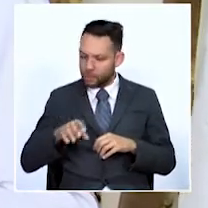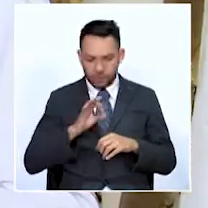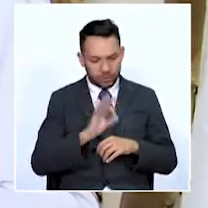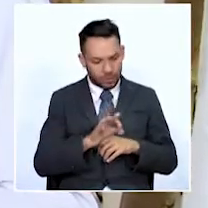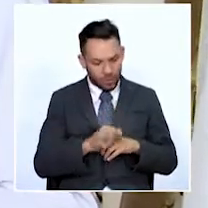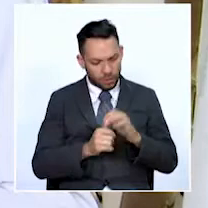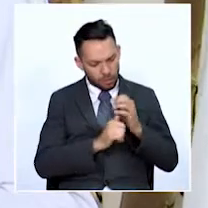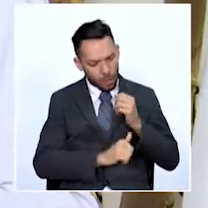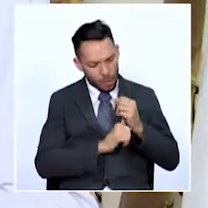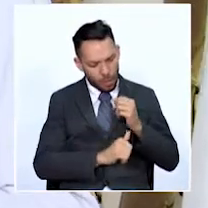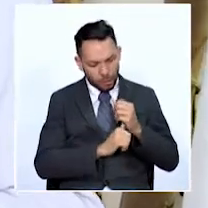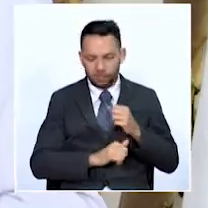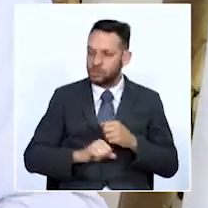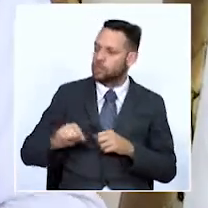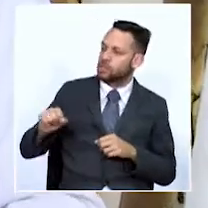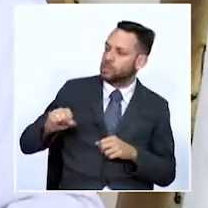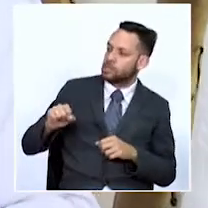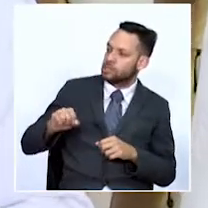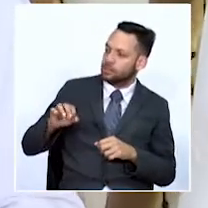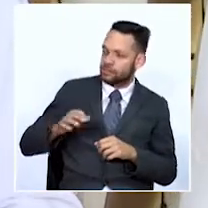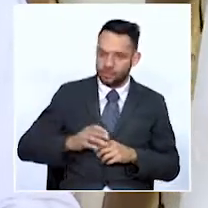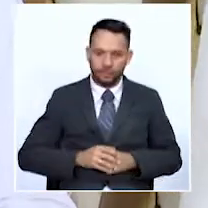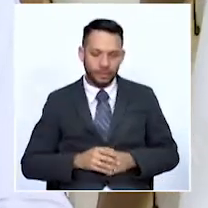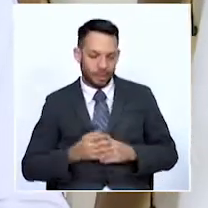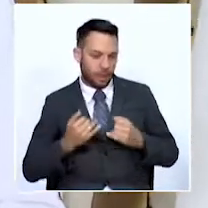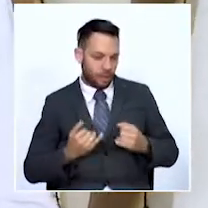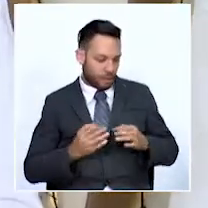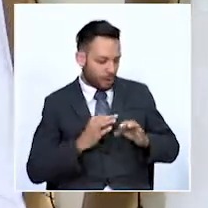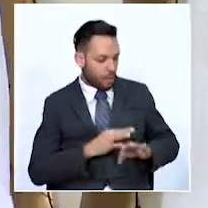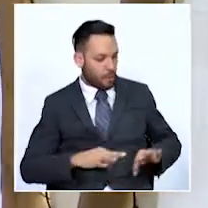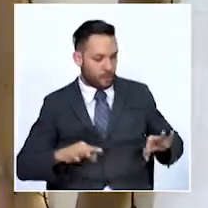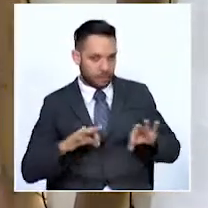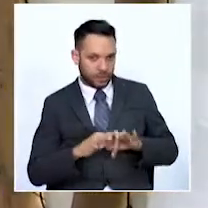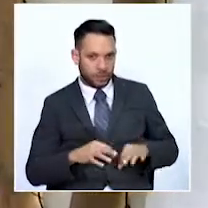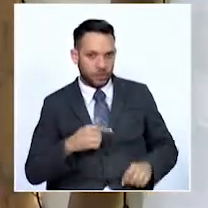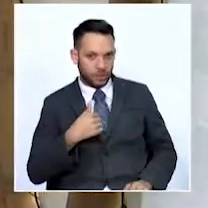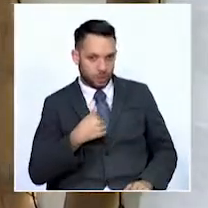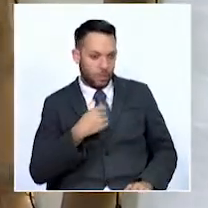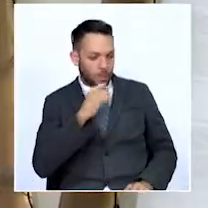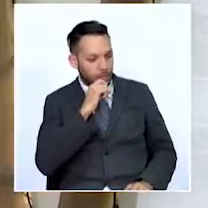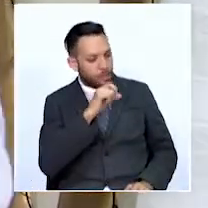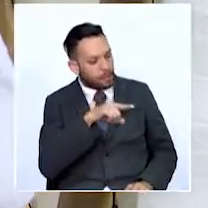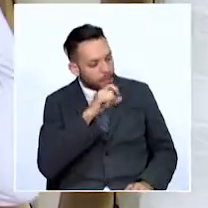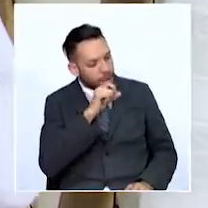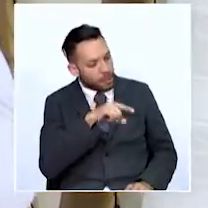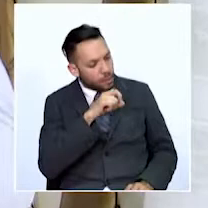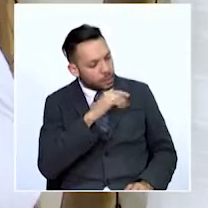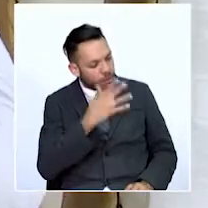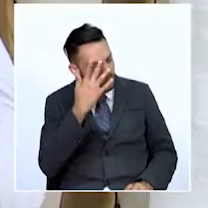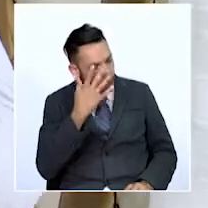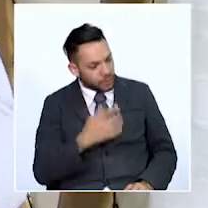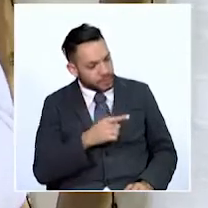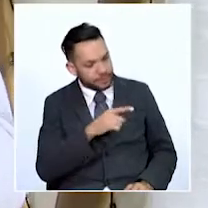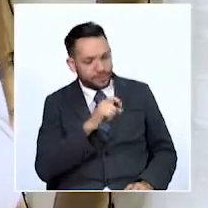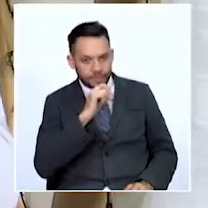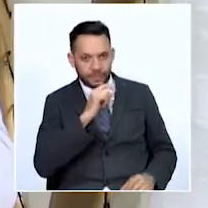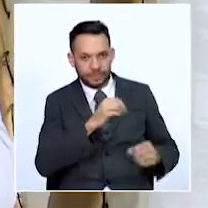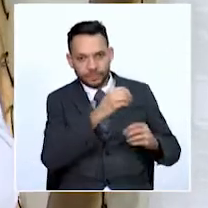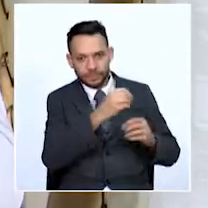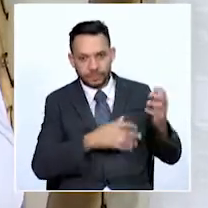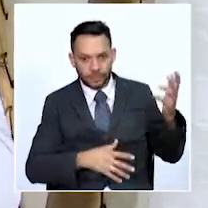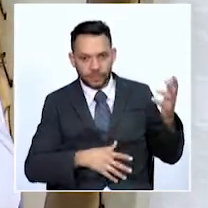sí, doctor. Ujú. Es muy importante la pregunta que yo le hago a ella porque para mi concepto hay